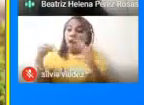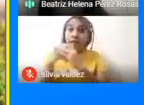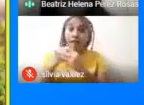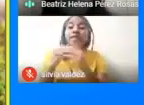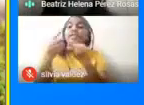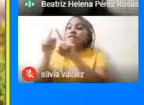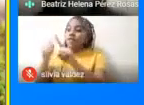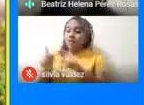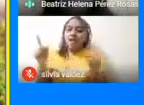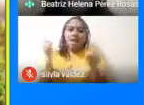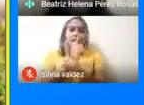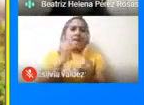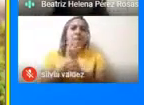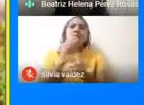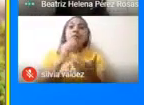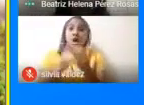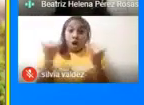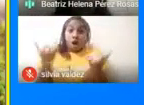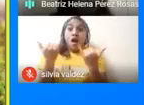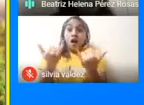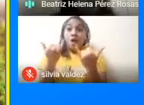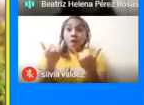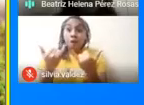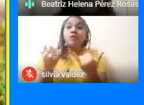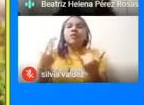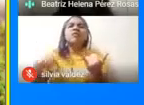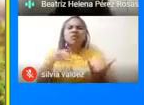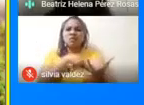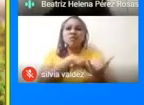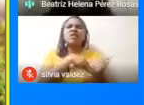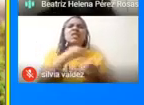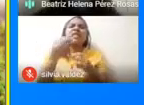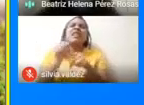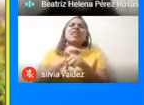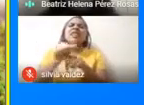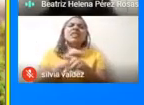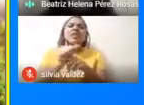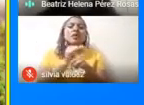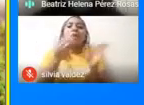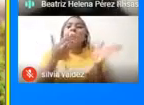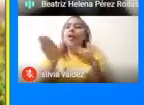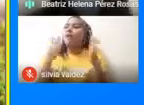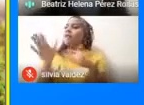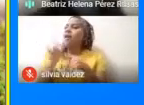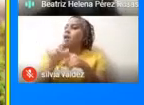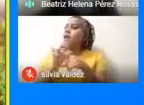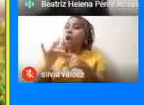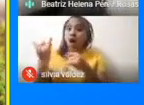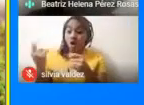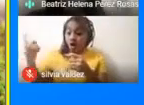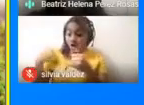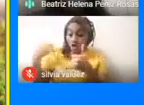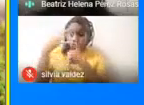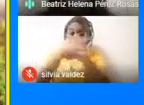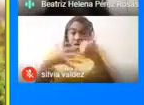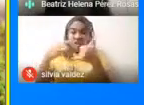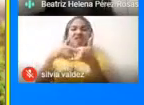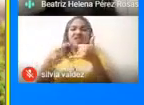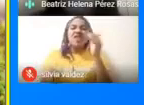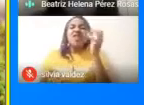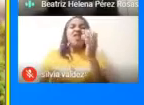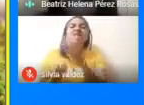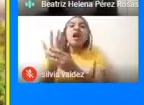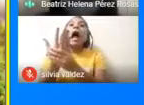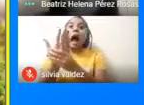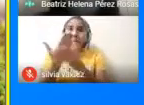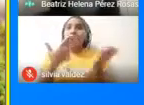diferentes cambios. Por ejemplo, en este momento, nosotros veníamos de un ejercicio de planificación, incluso desde la Nación se le generó un plan sectorial